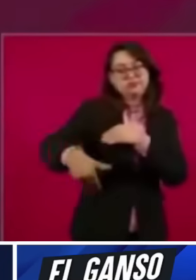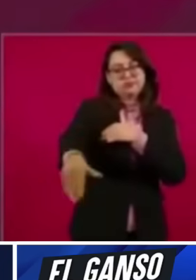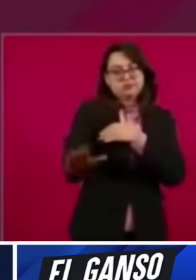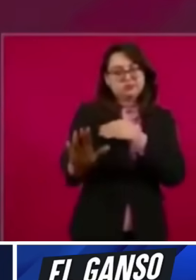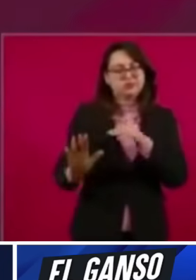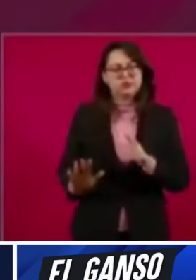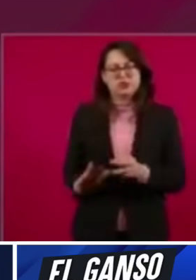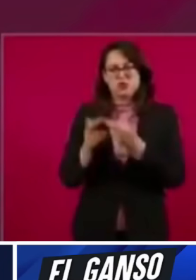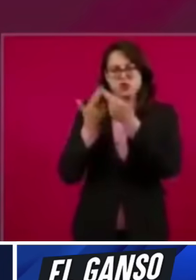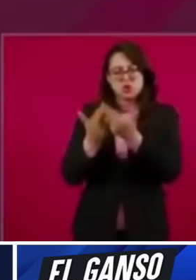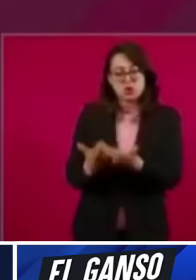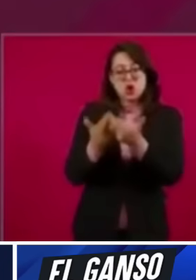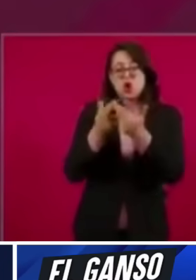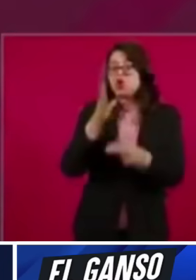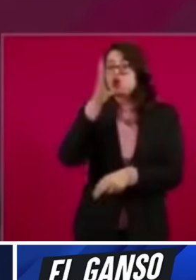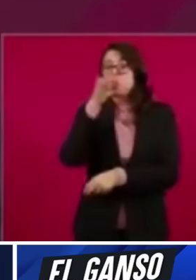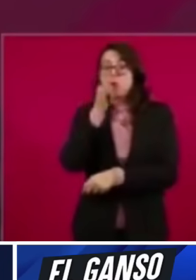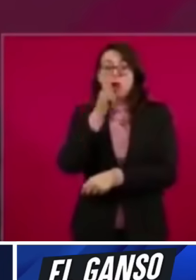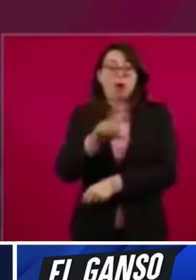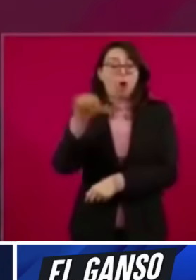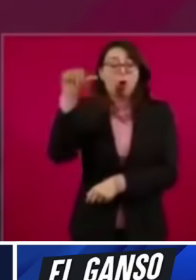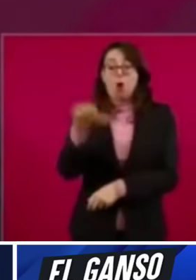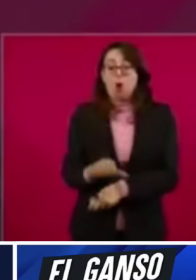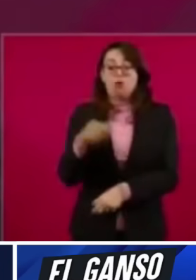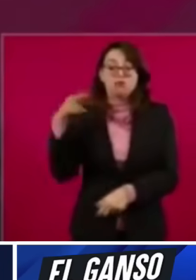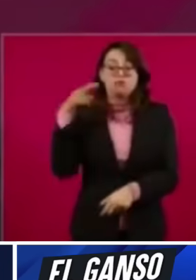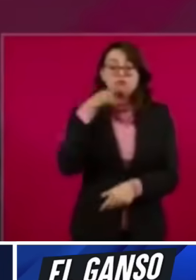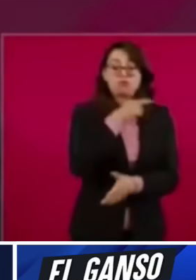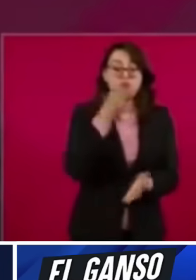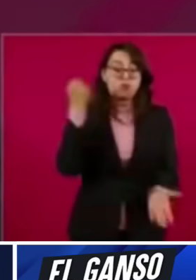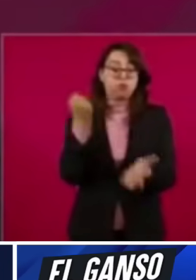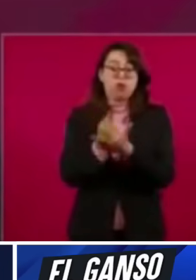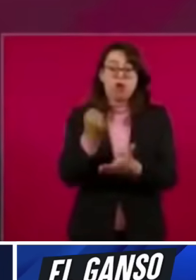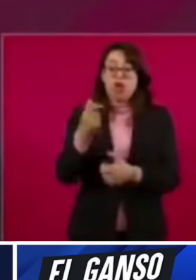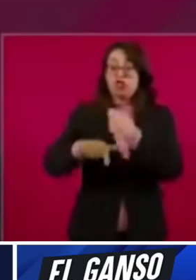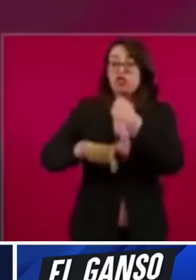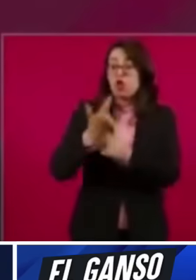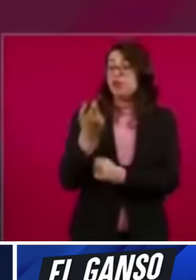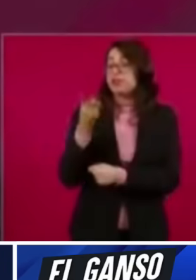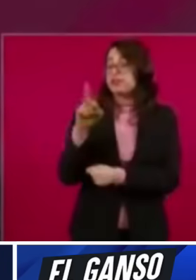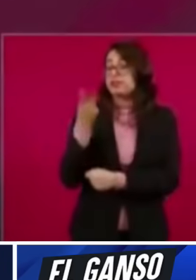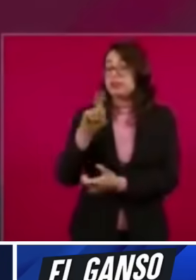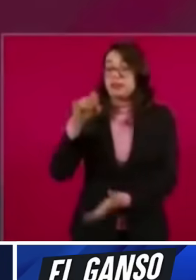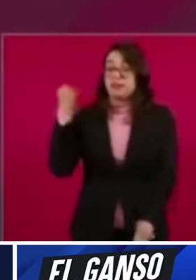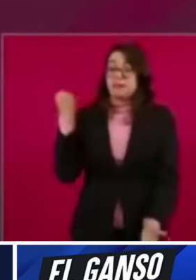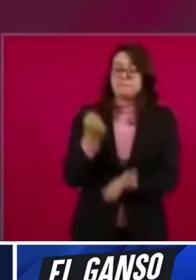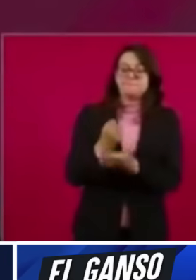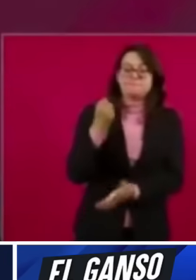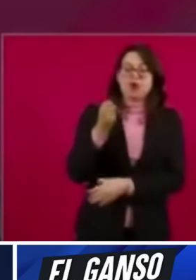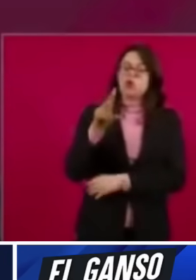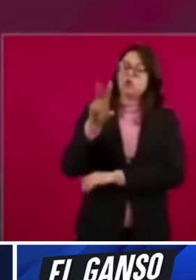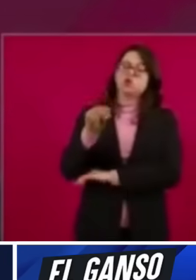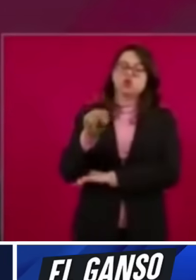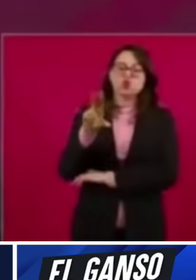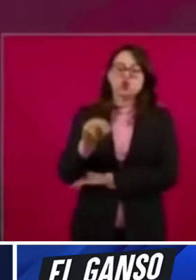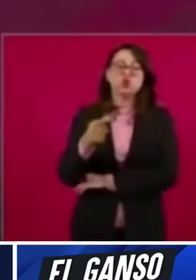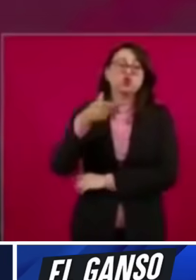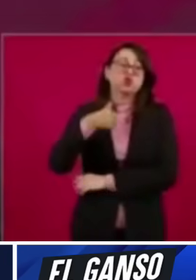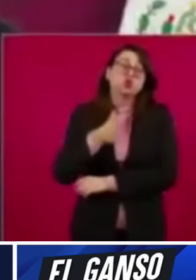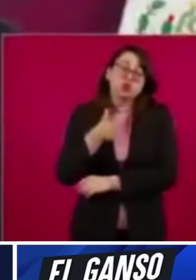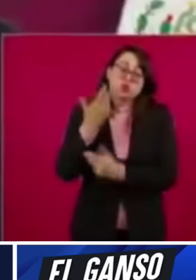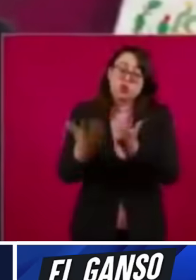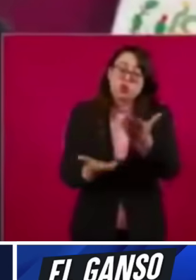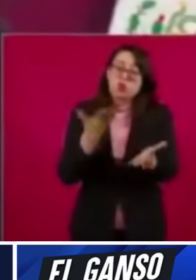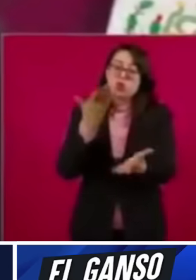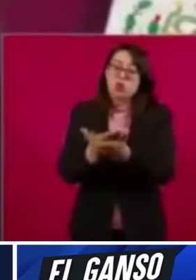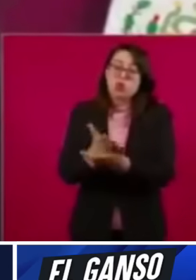No es una cosa de resolverse el 12, hasta propondría